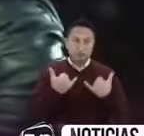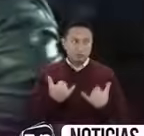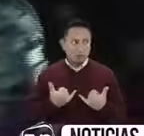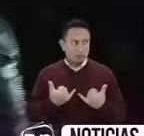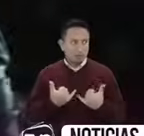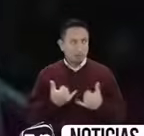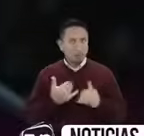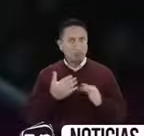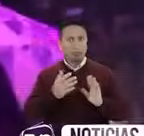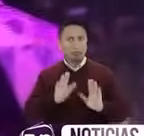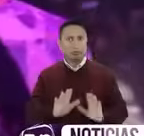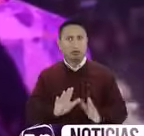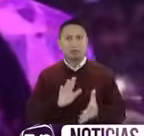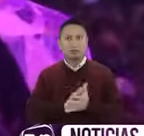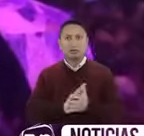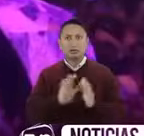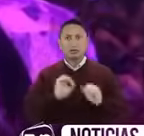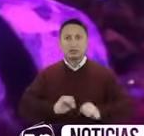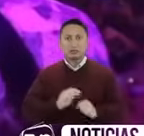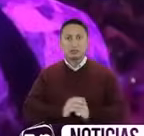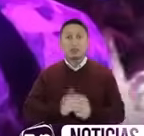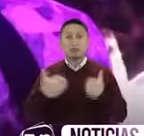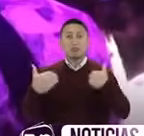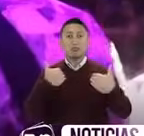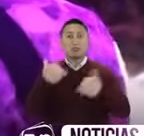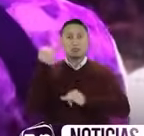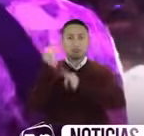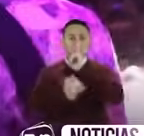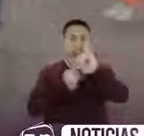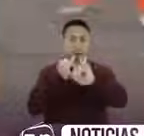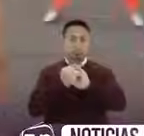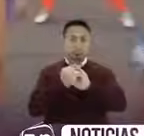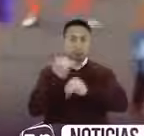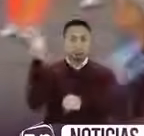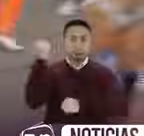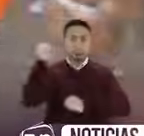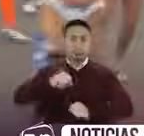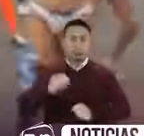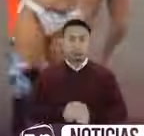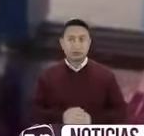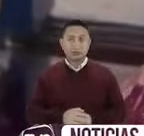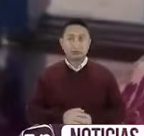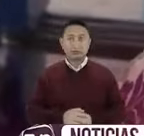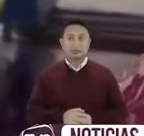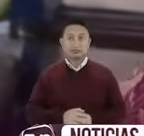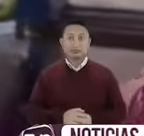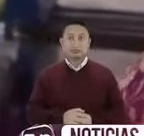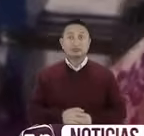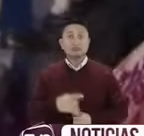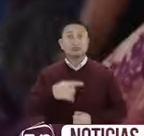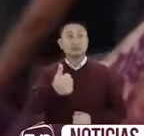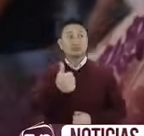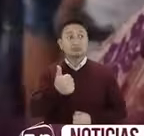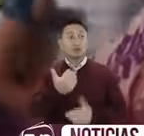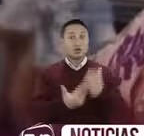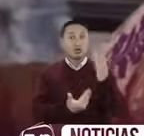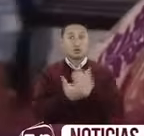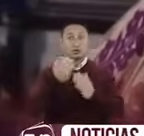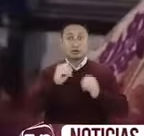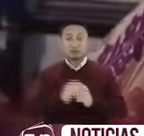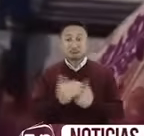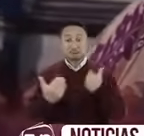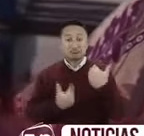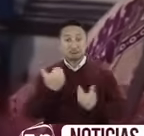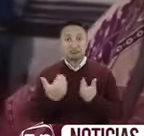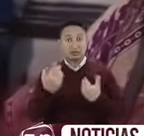eventos con artistas nacionales e internacionales, además de programas culturales. Está súper innovador, estamos contentos de ser partícipes de